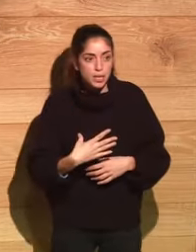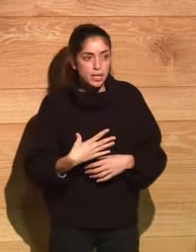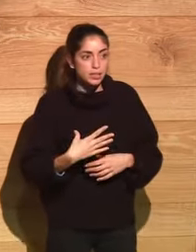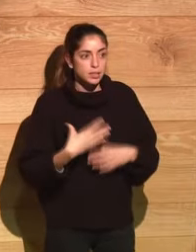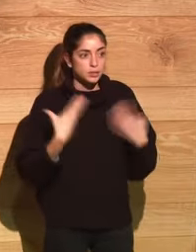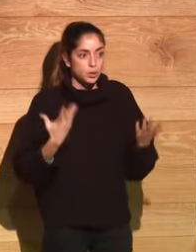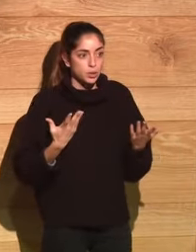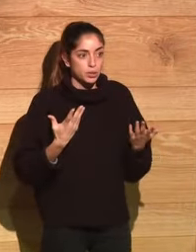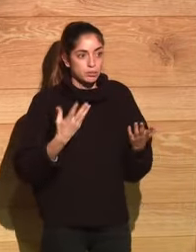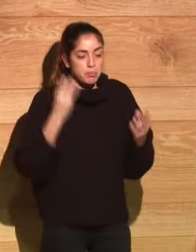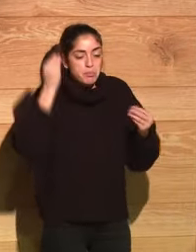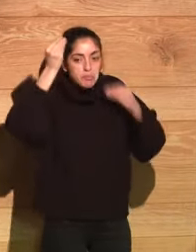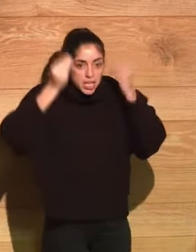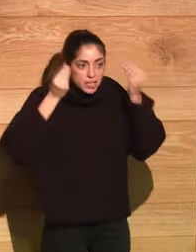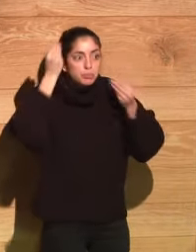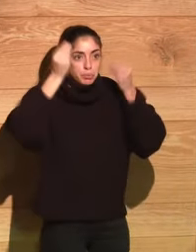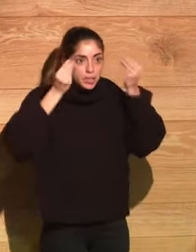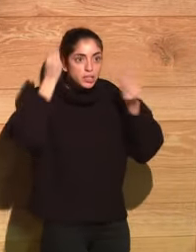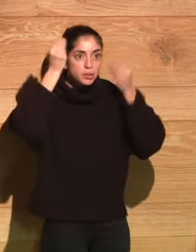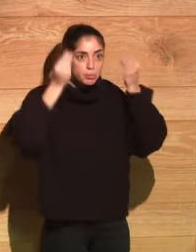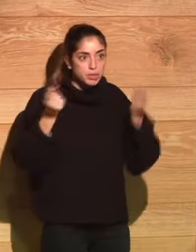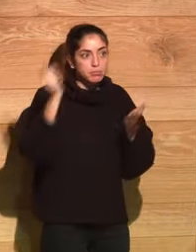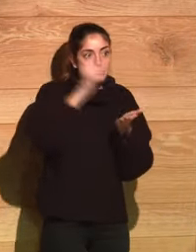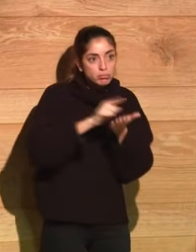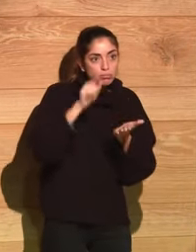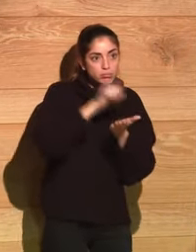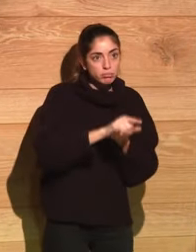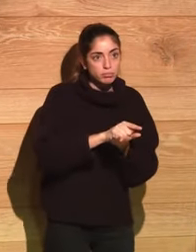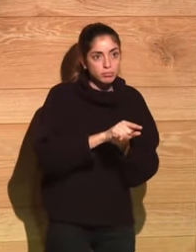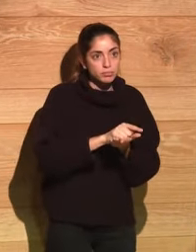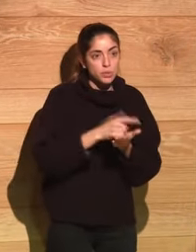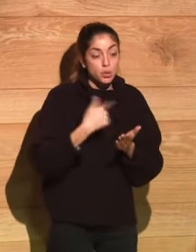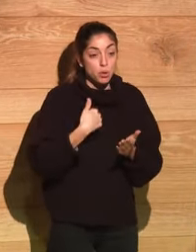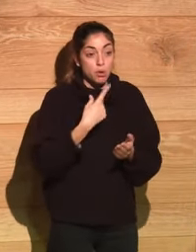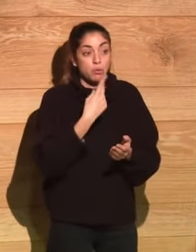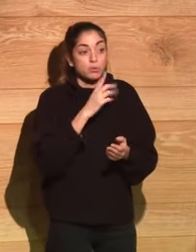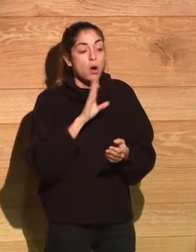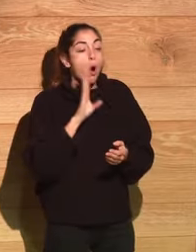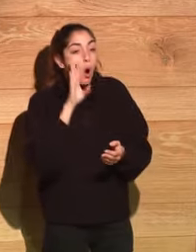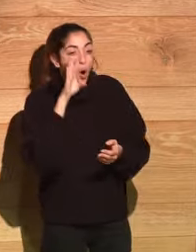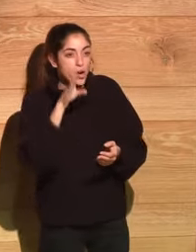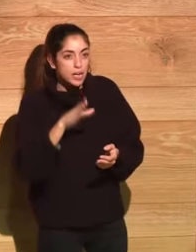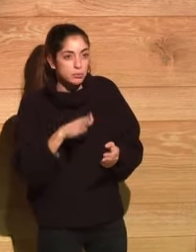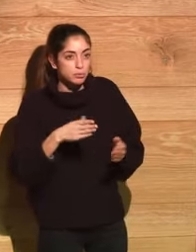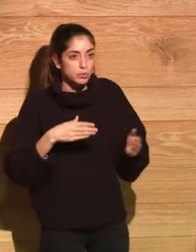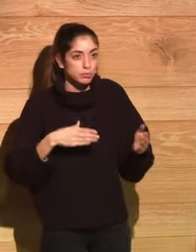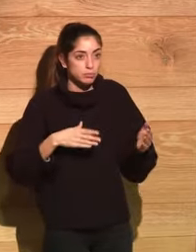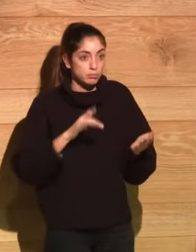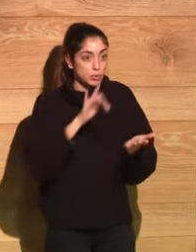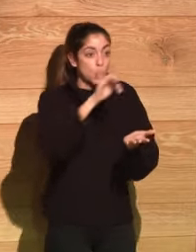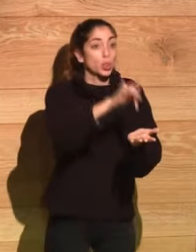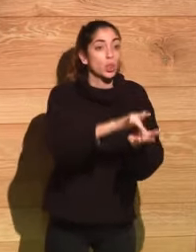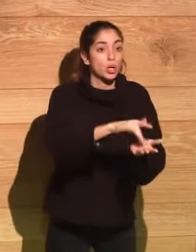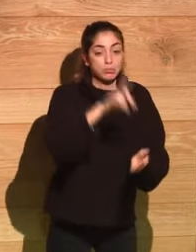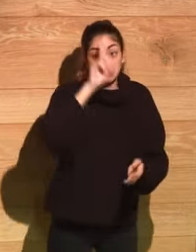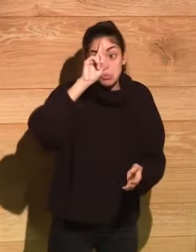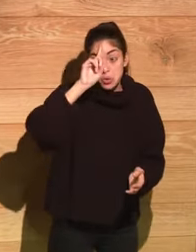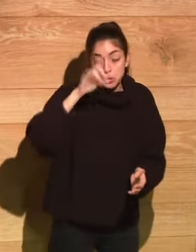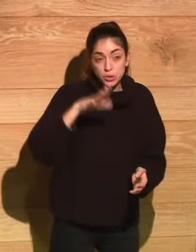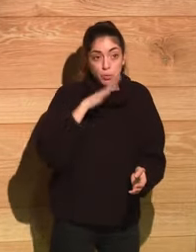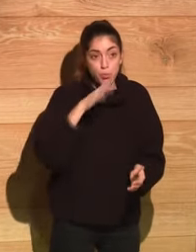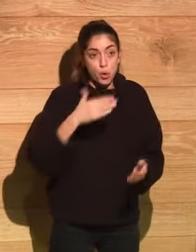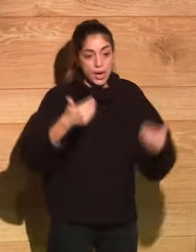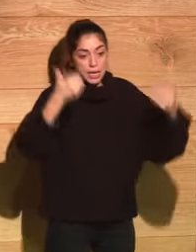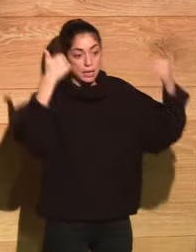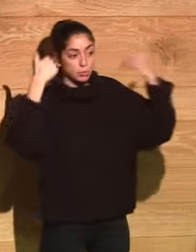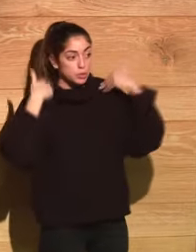pensar. No sé, sinceramente, cómo se llega al orgasmo. Lo ignoro. Porque con todas las preocupaciones que tienes y todas las